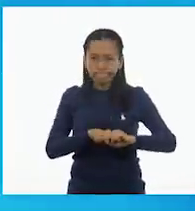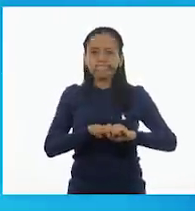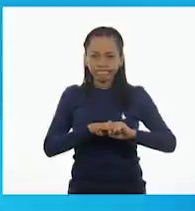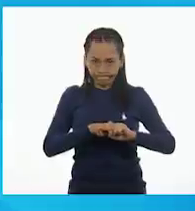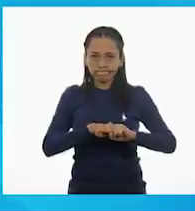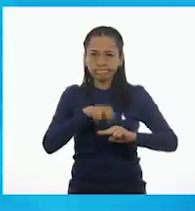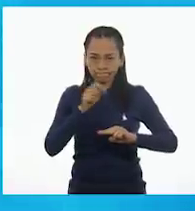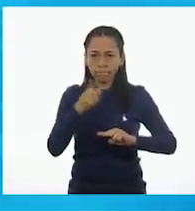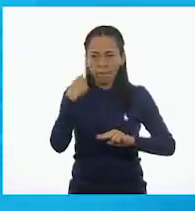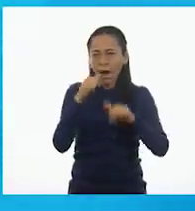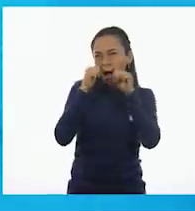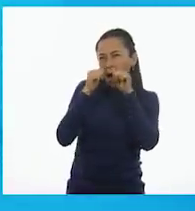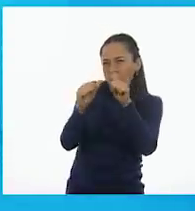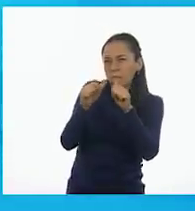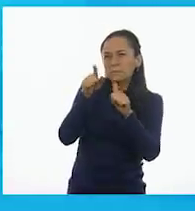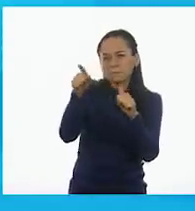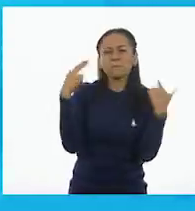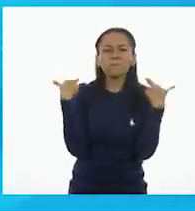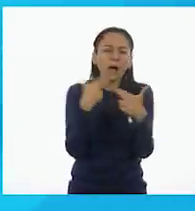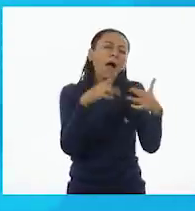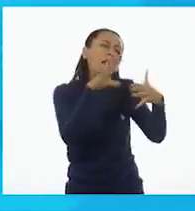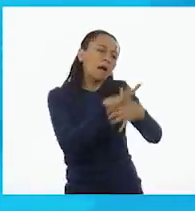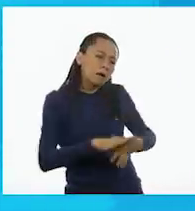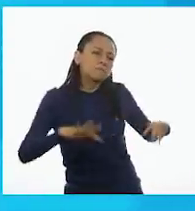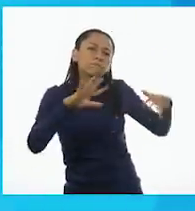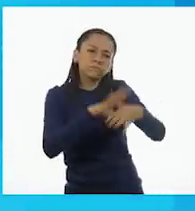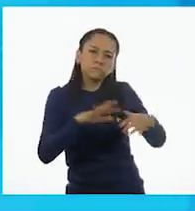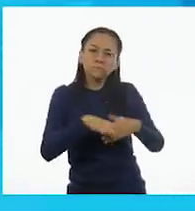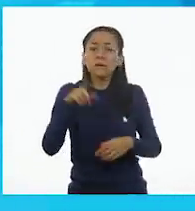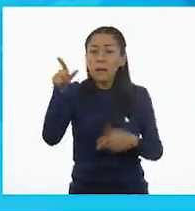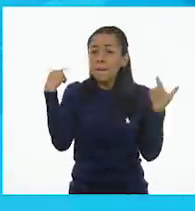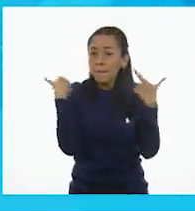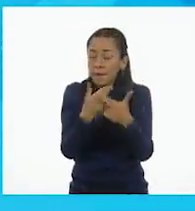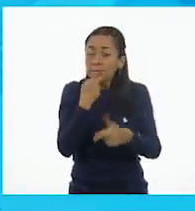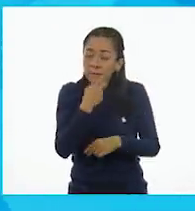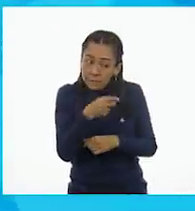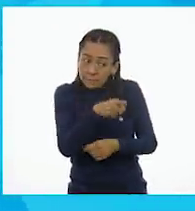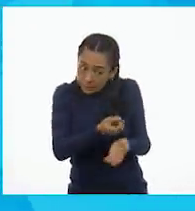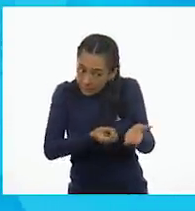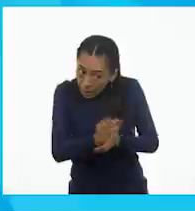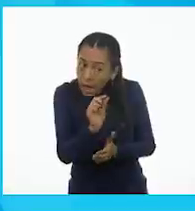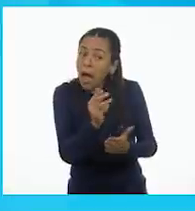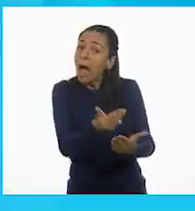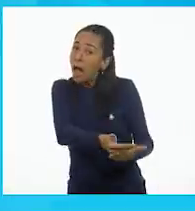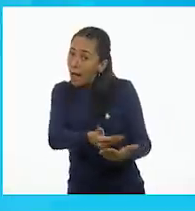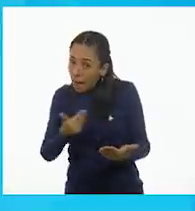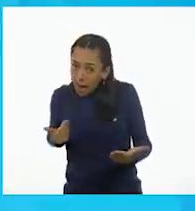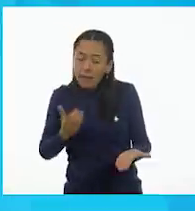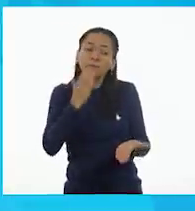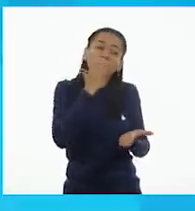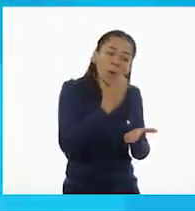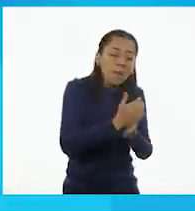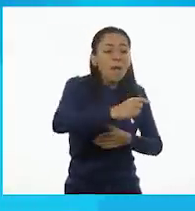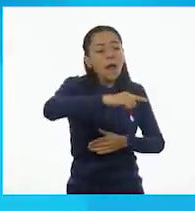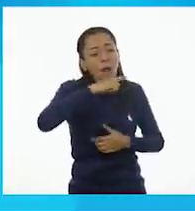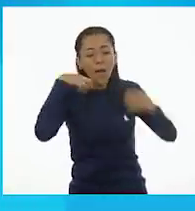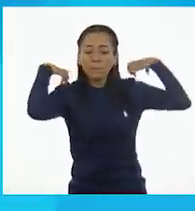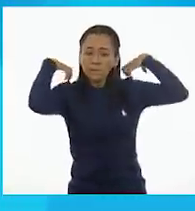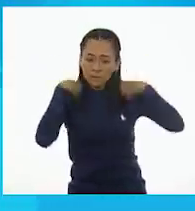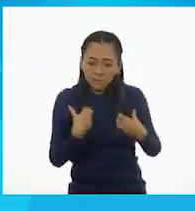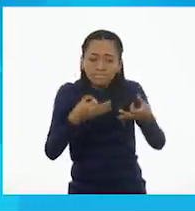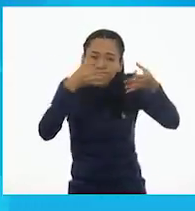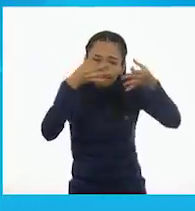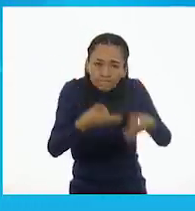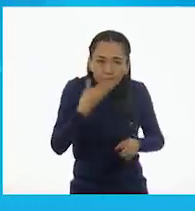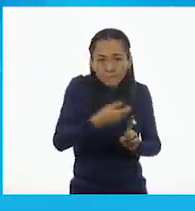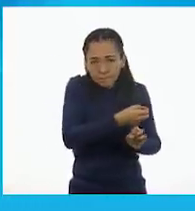su maestra, pues les recordó organizar sus útiles antes de salir y colocar las mochilas encima de las